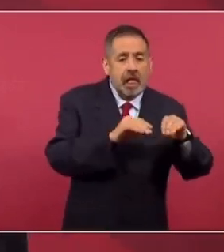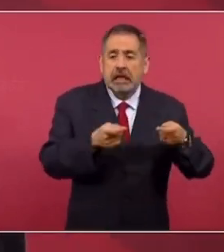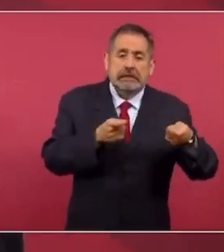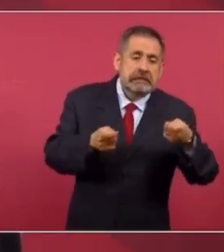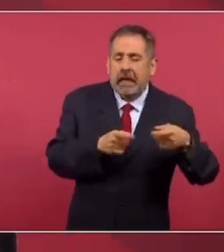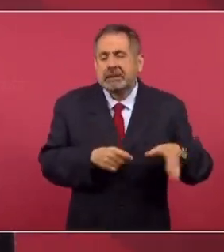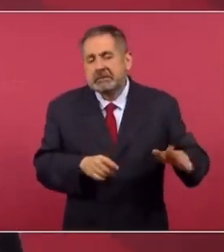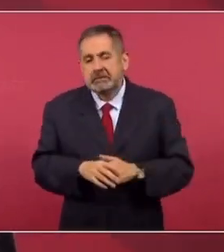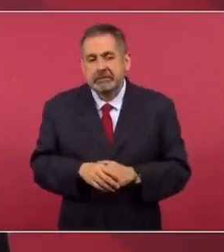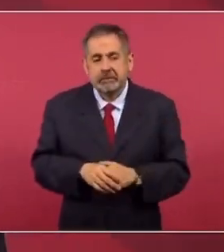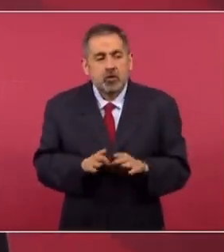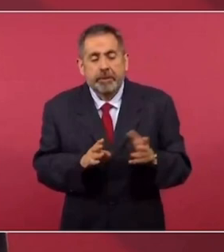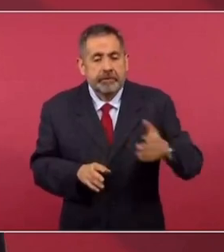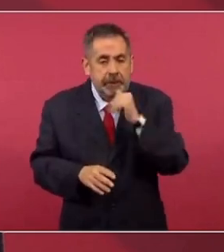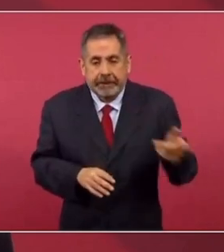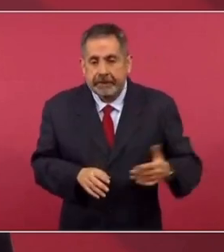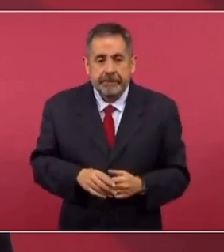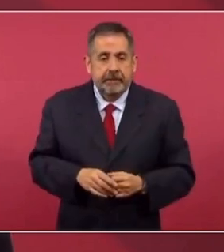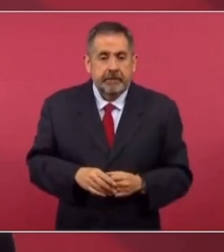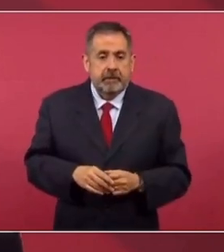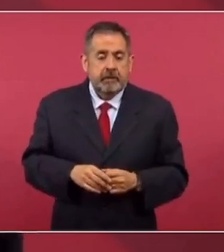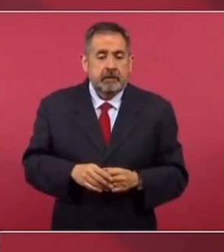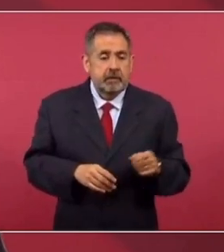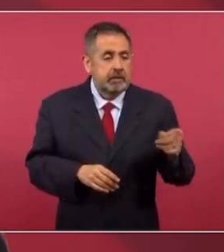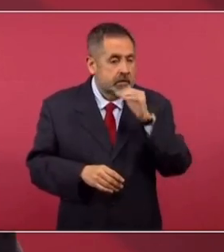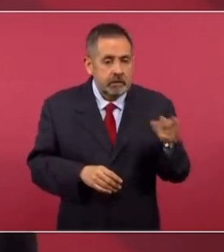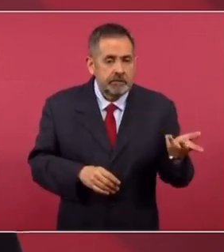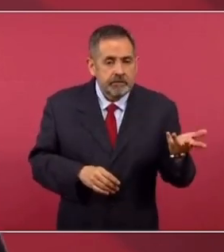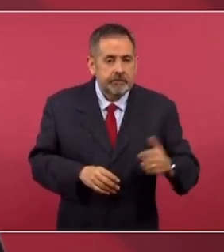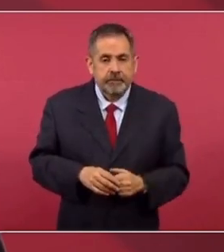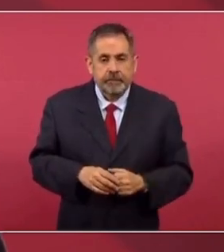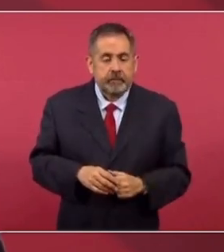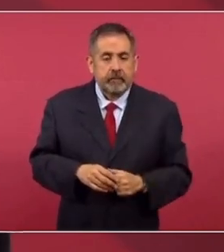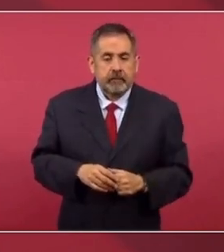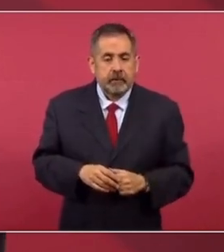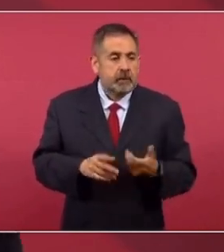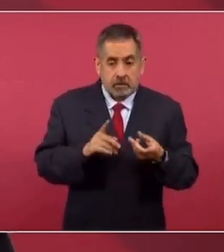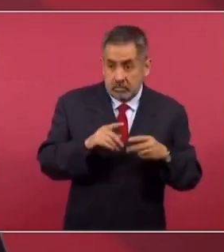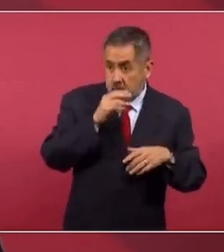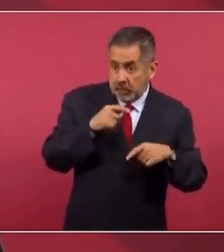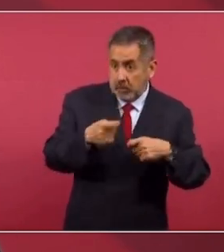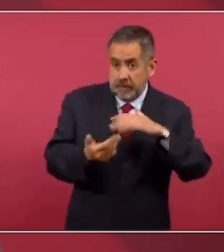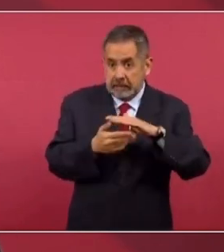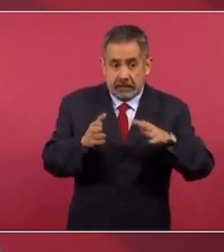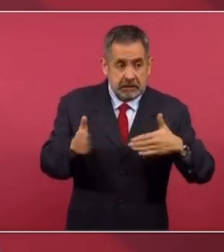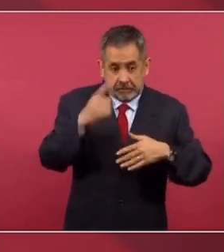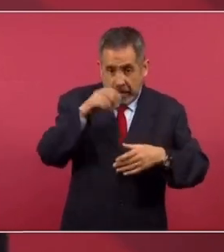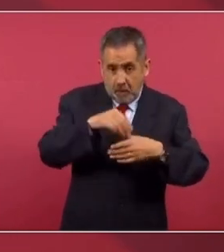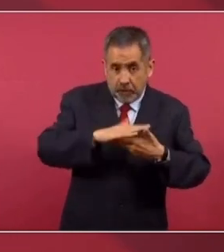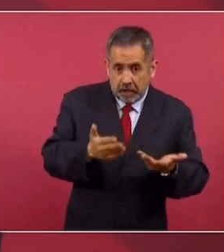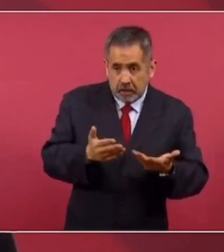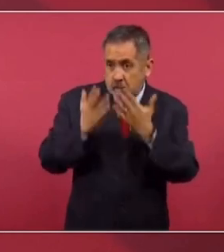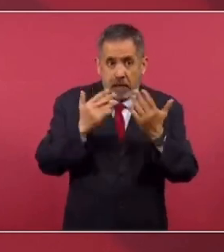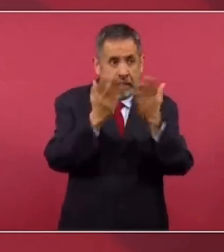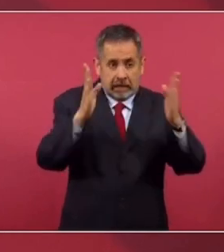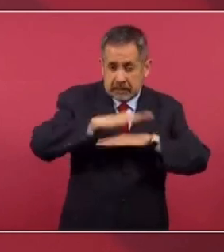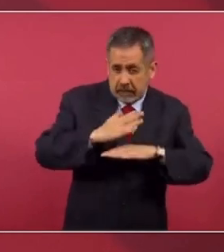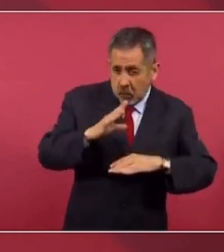dominar. ¿Pero cómo lo van a hacer? ¿No van a poner mesas? ¿No van a haber